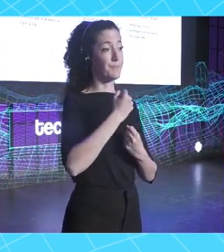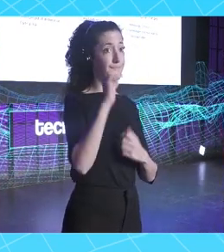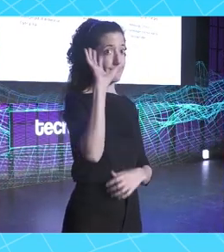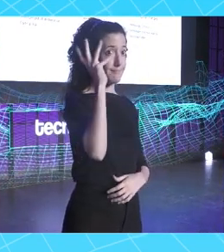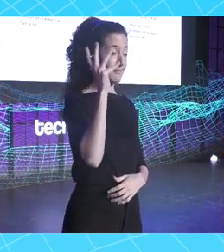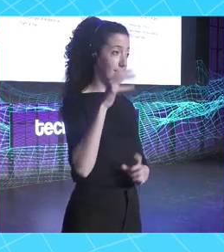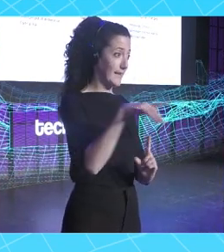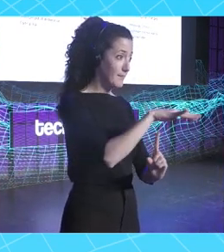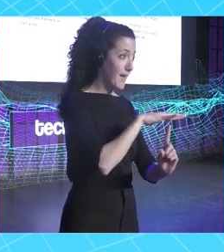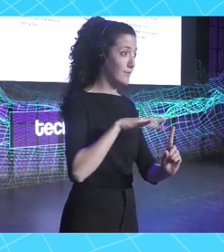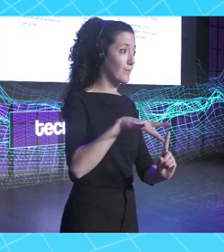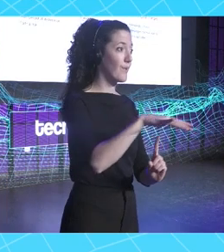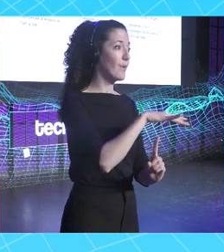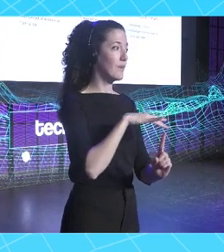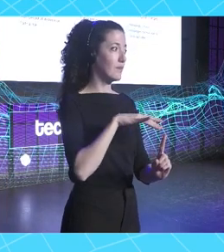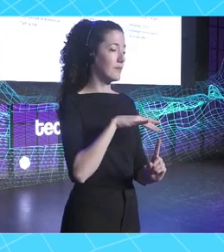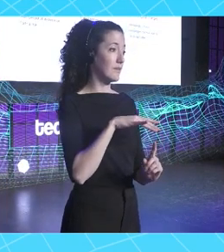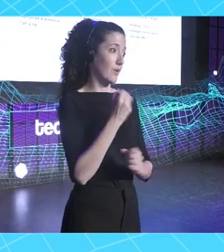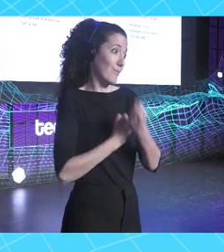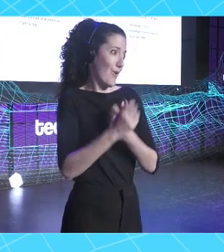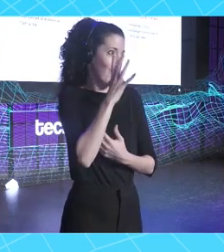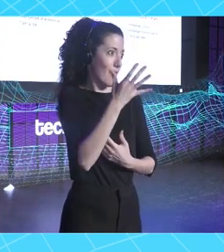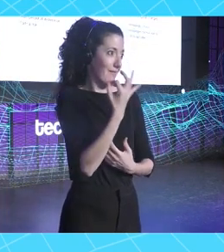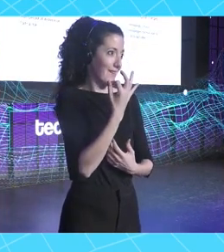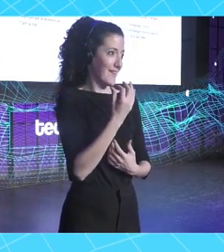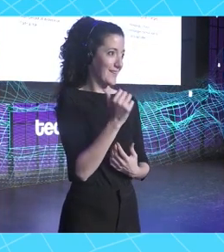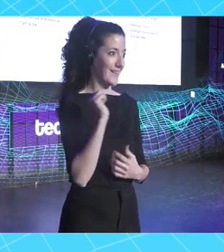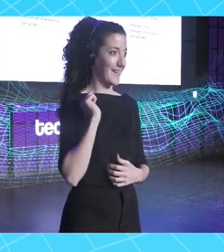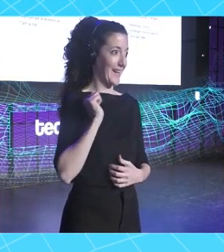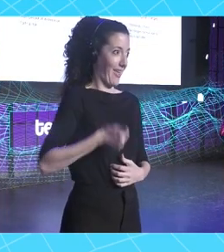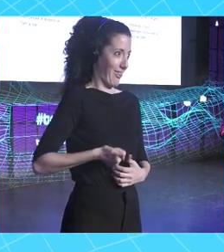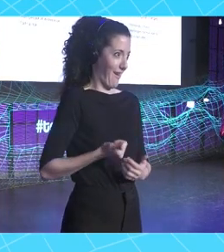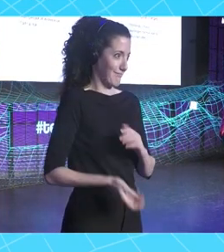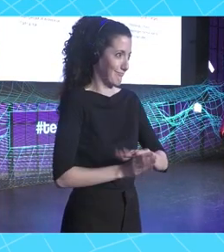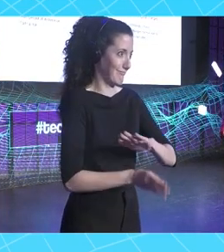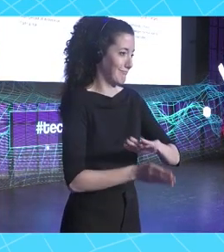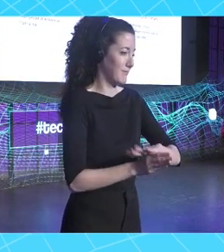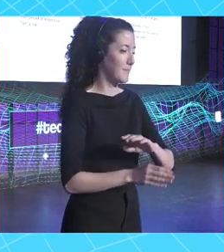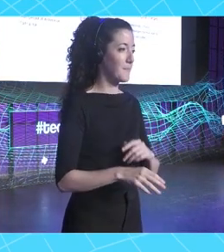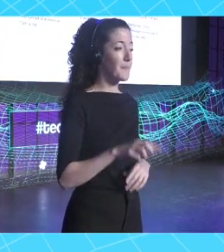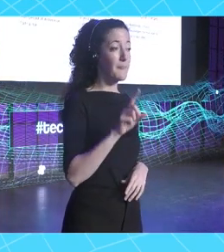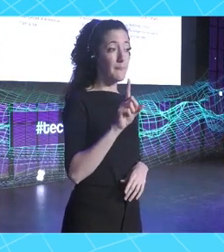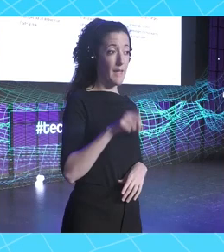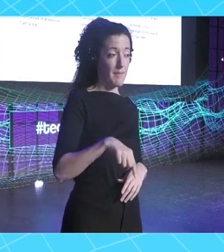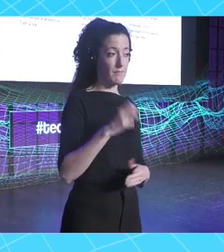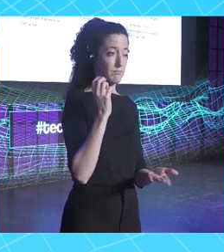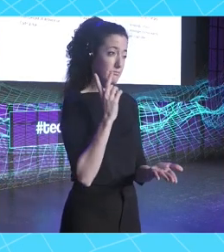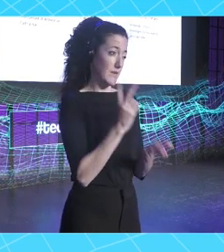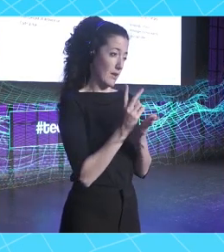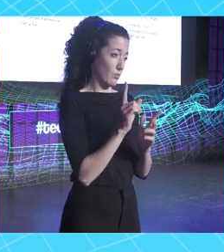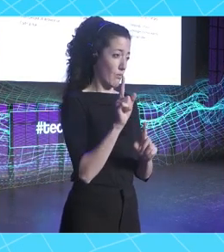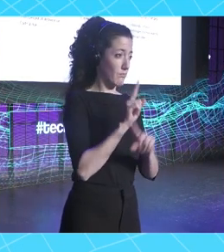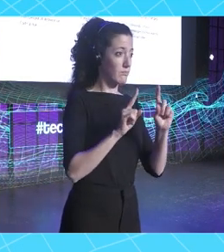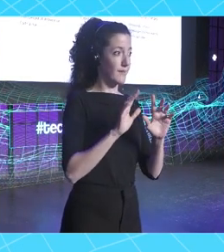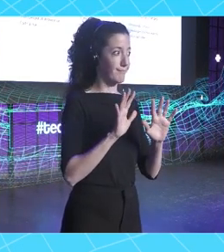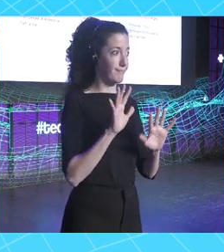Seguir generando riqueza y luego tenemos un reto de complejidad y hemos estado viendo